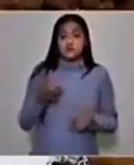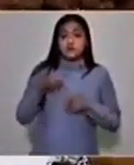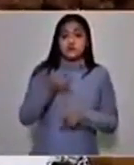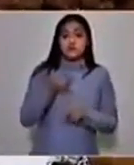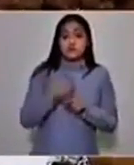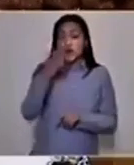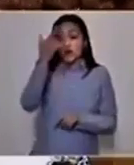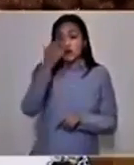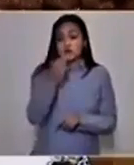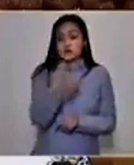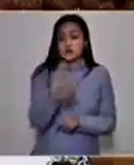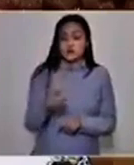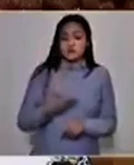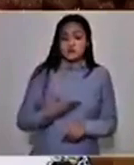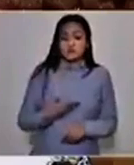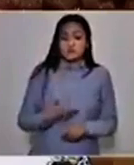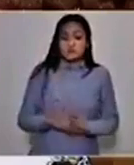sobre razones específicas.